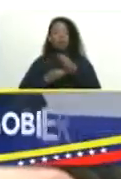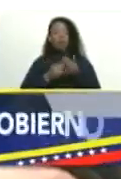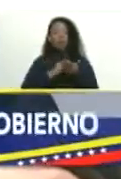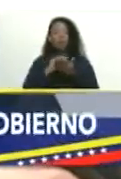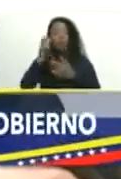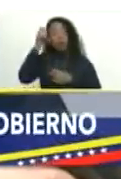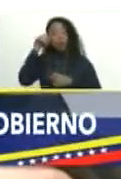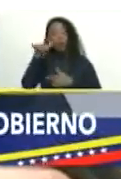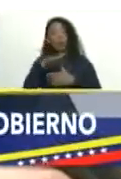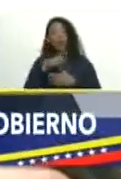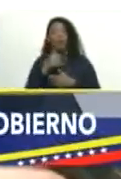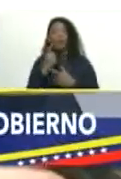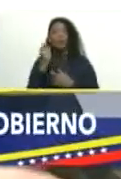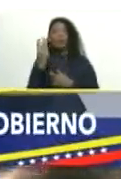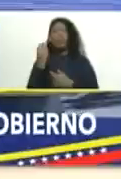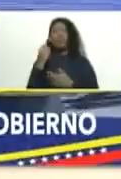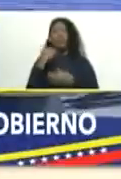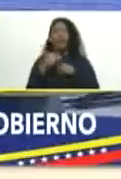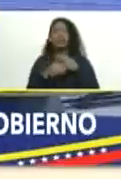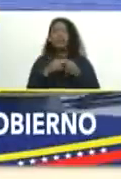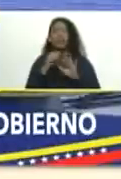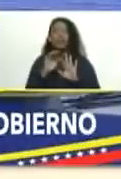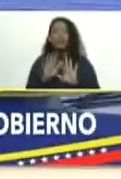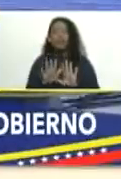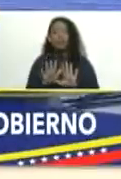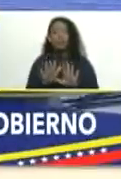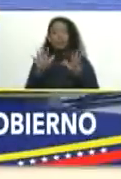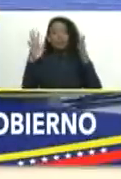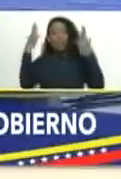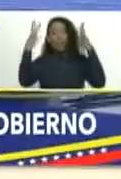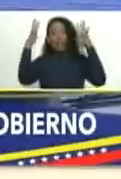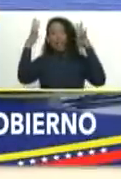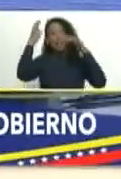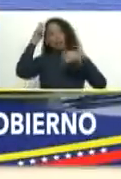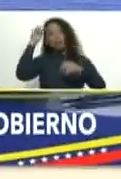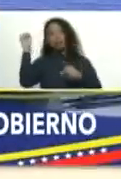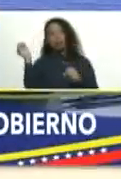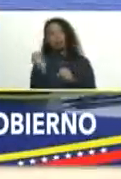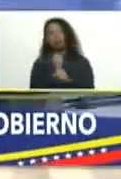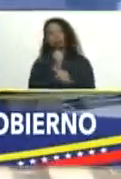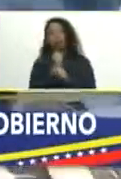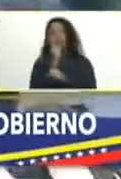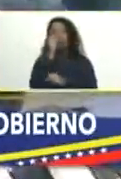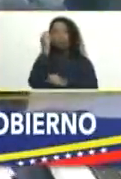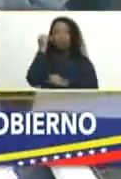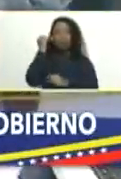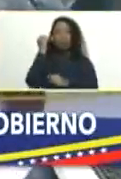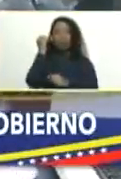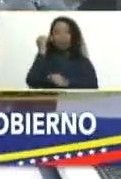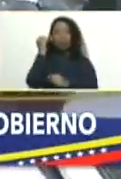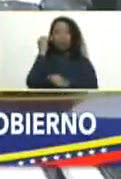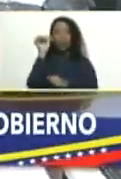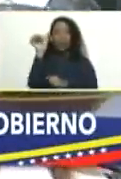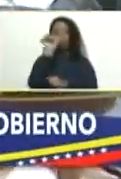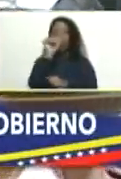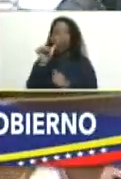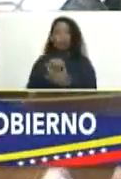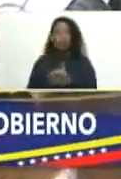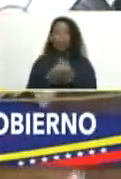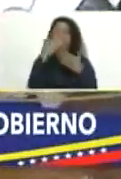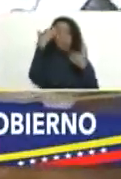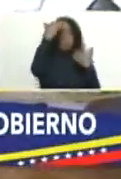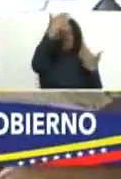todavía falta mucho por hacer. Vamos a darle un aplauso, pues, a los trabajadores y a las trabajadoras de las hidrológicas. Mis